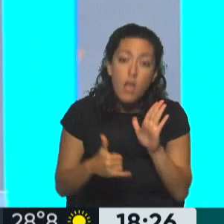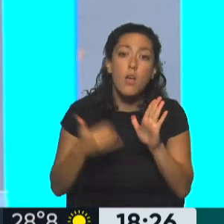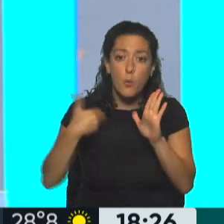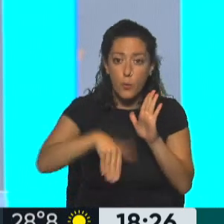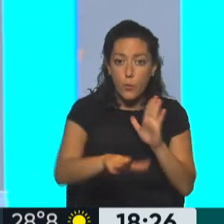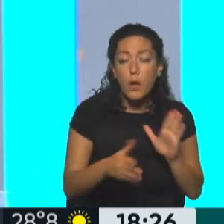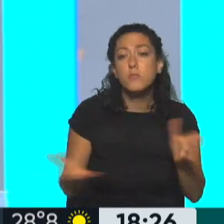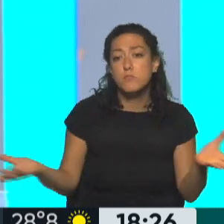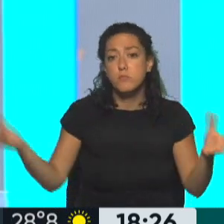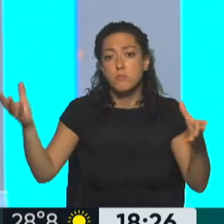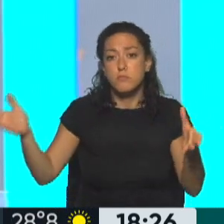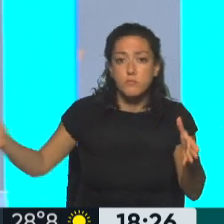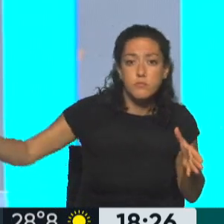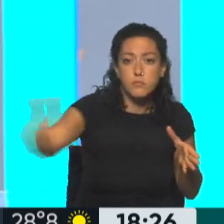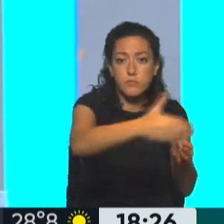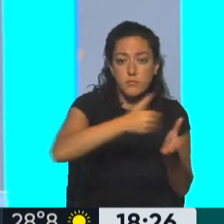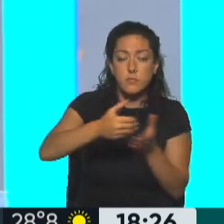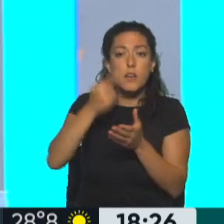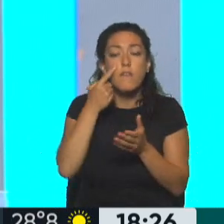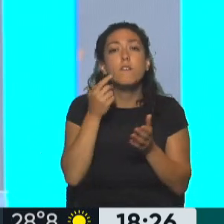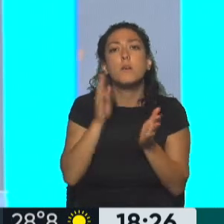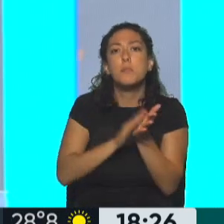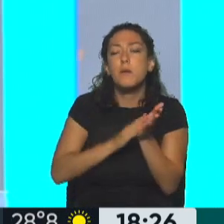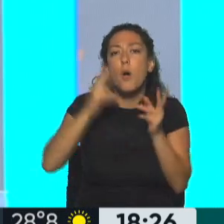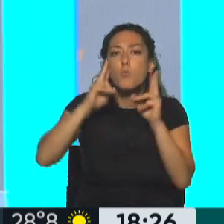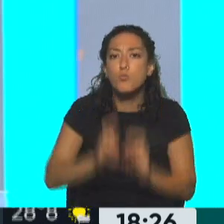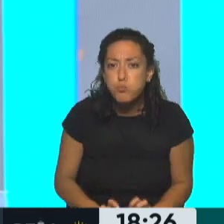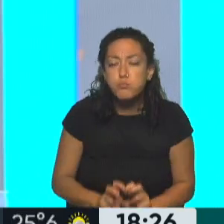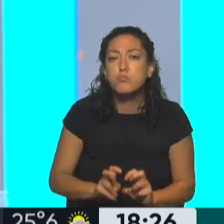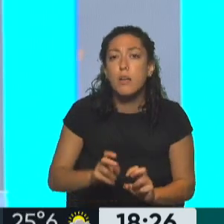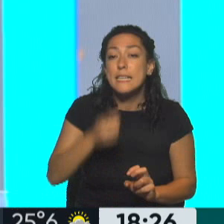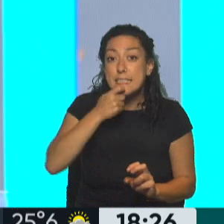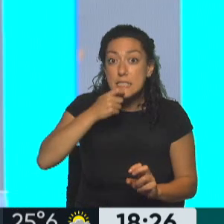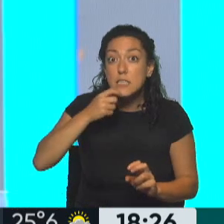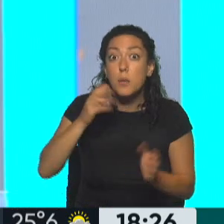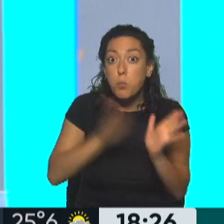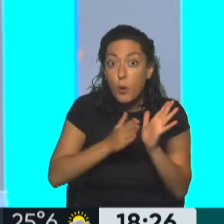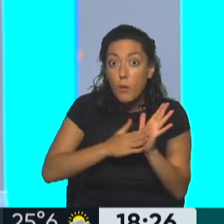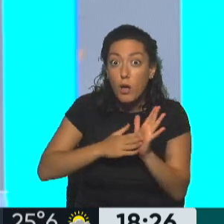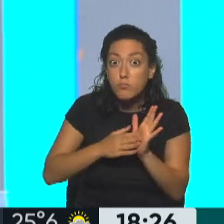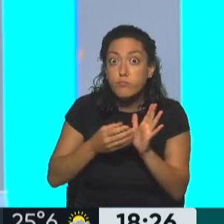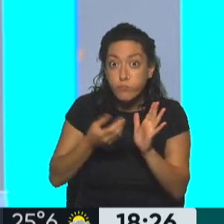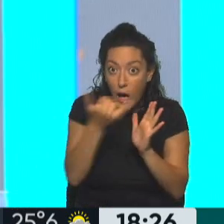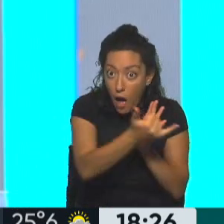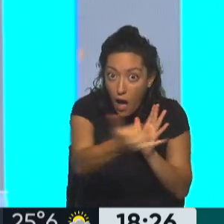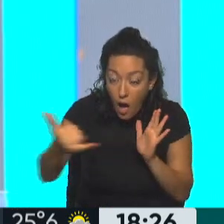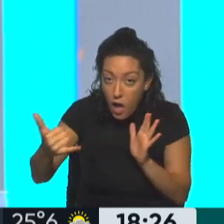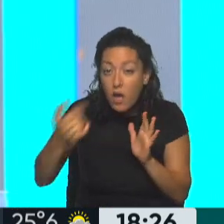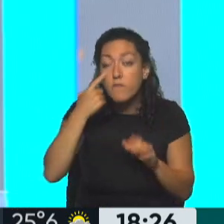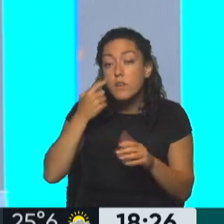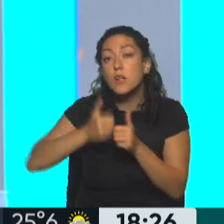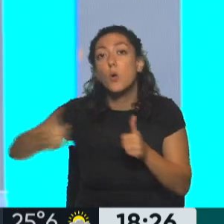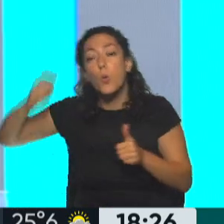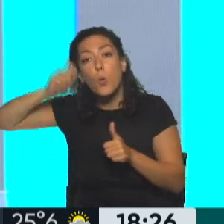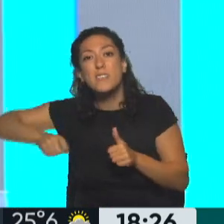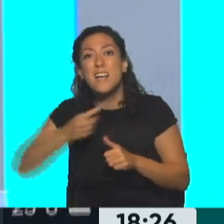de la admisibilidad para abrir la etapa de prueba. Y cuando se produzca la prueba podremos determinar el grado de responsabilidad de cada juez y si